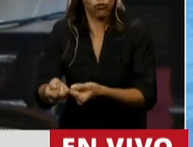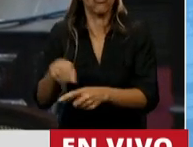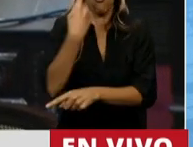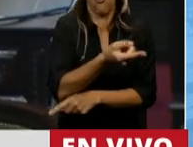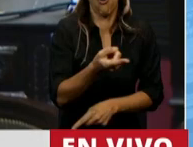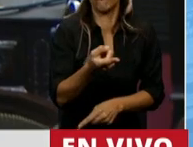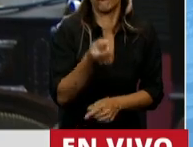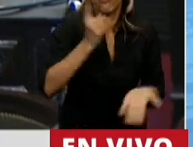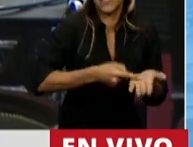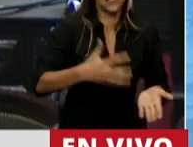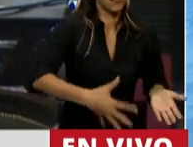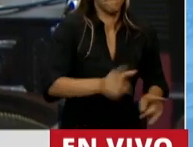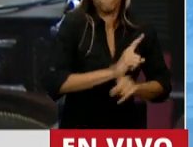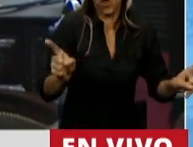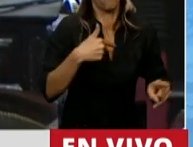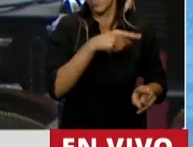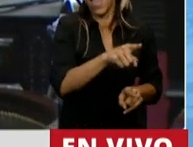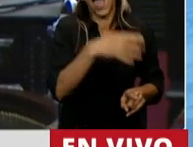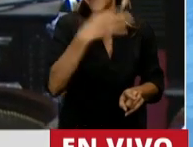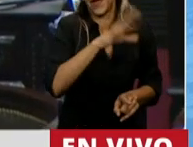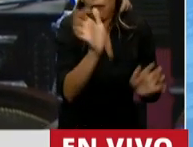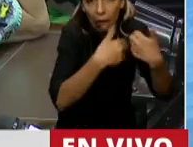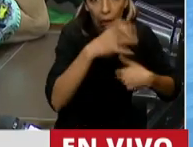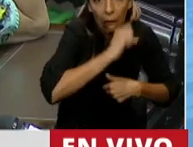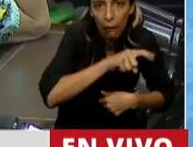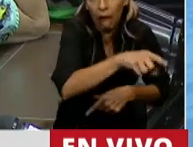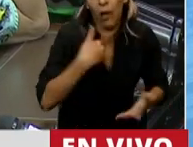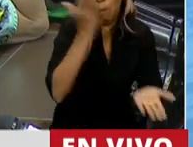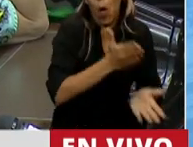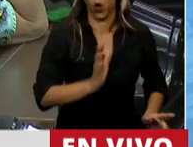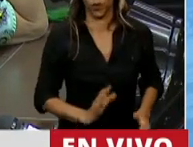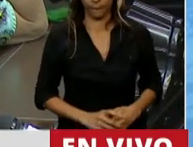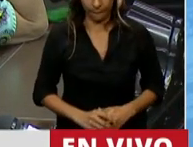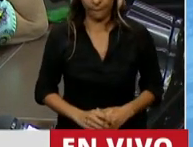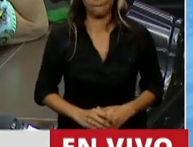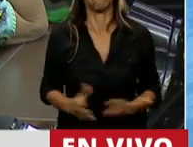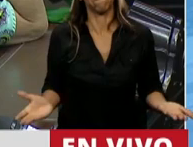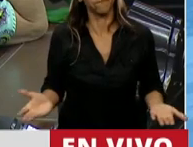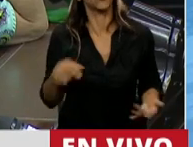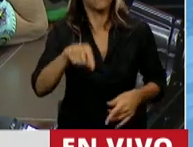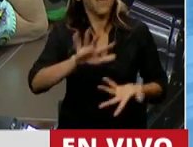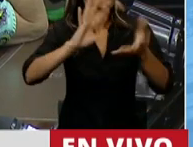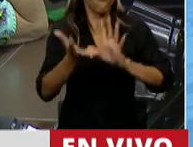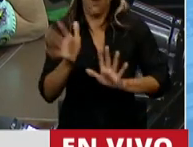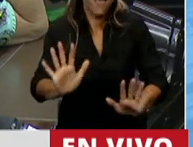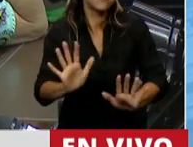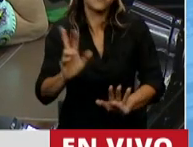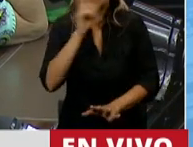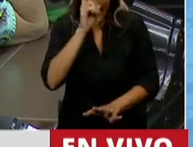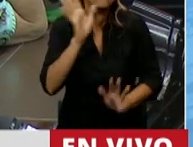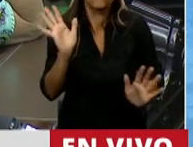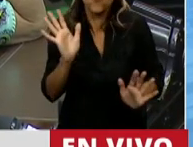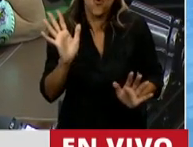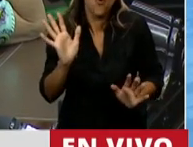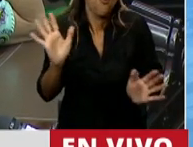criminalizada y obligada a la clandestinidad con el peligro que ello conlleva. Con este régimen ninguna mujer va a ser forzada a ser